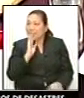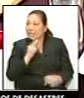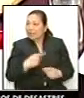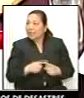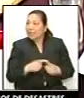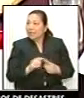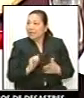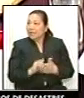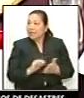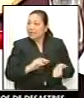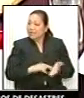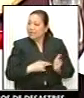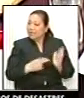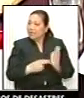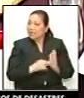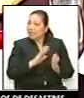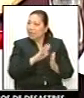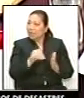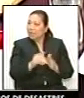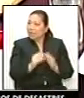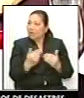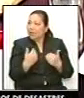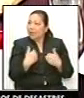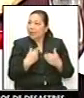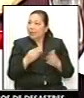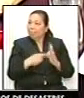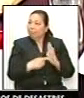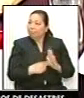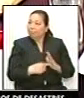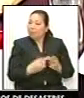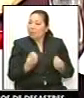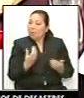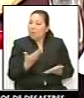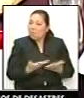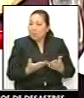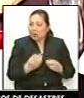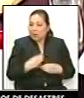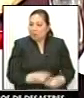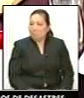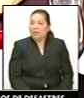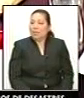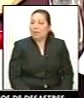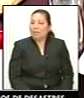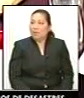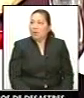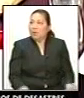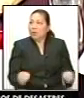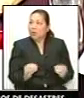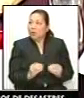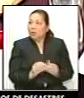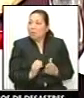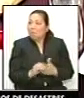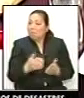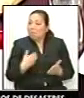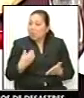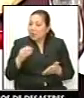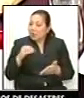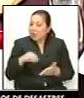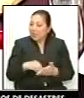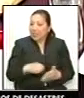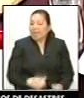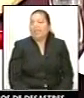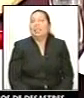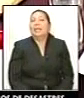pluralismo, significa que todas las bancadas tienen que estar representadas, por lo menos por un miembro. Entonces, desde ese punto de vista, poniendo a la bancada